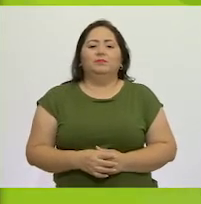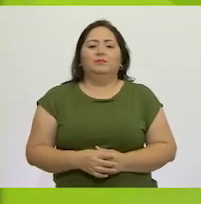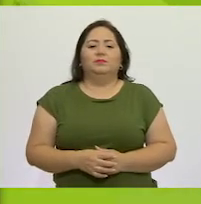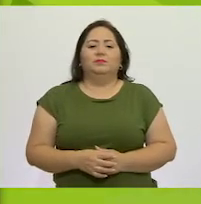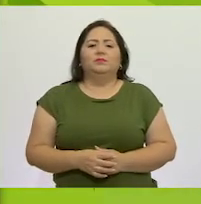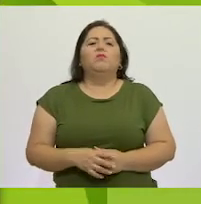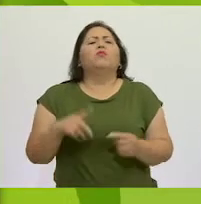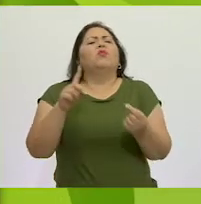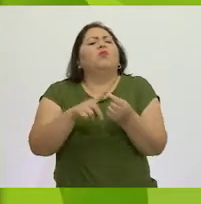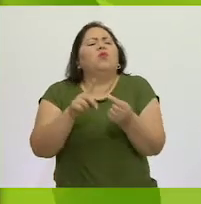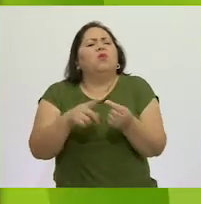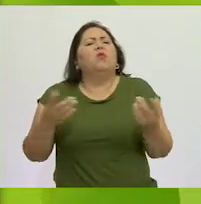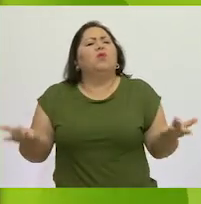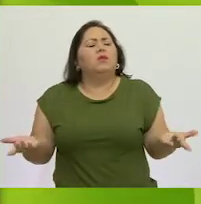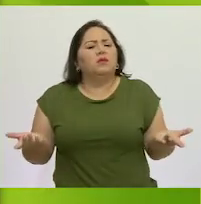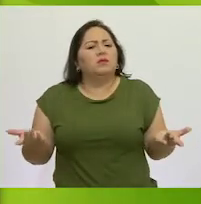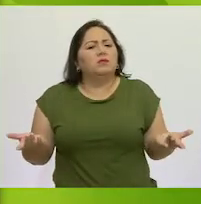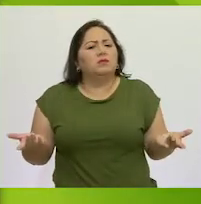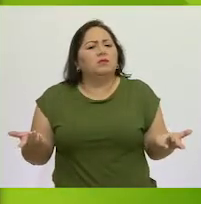¿Dónde?